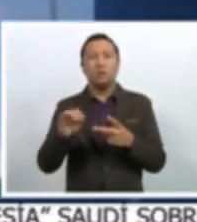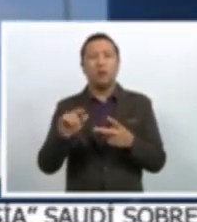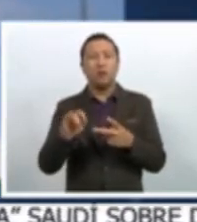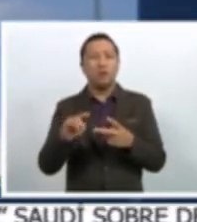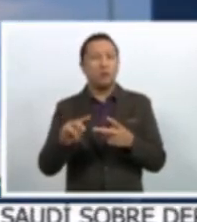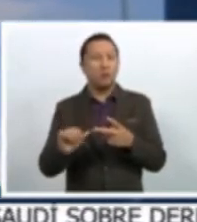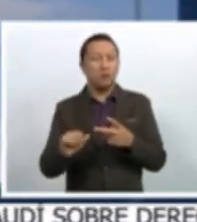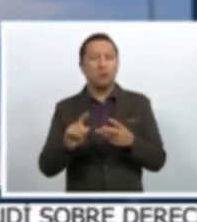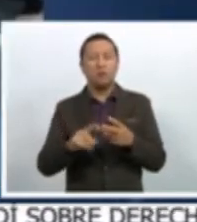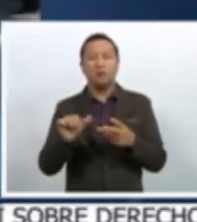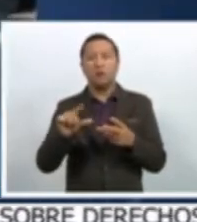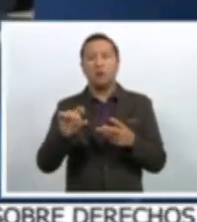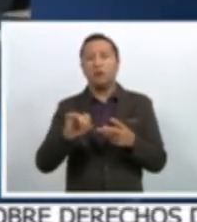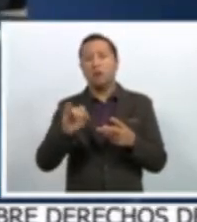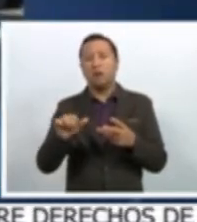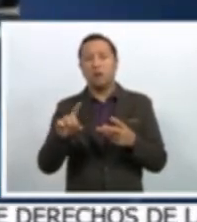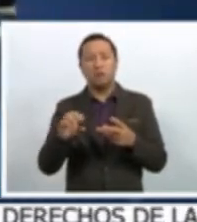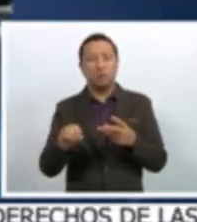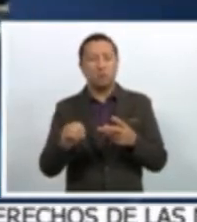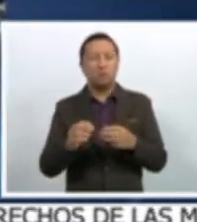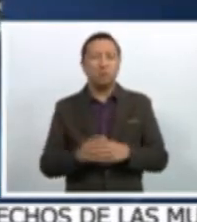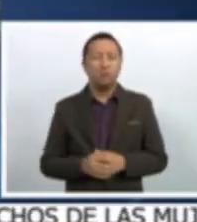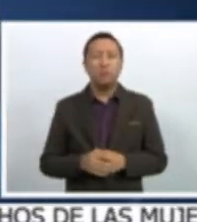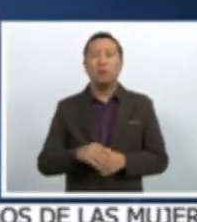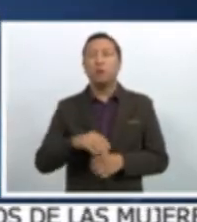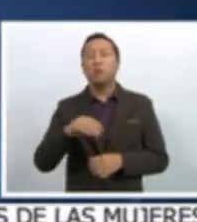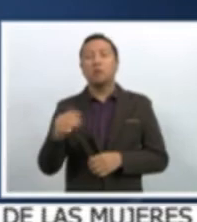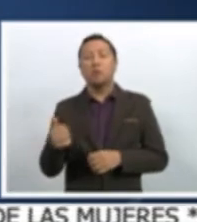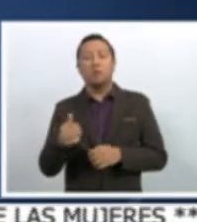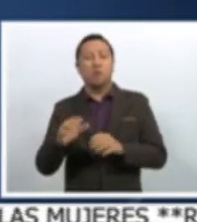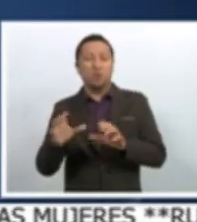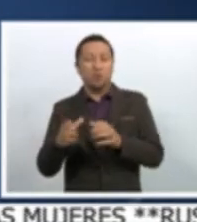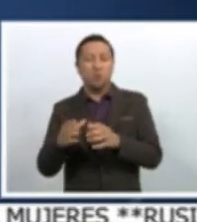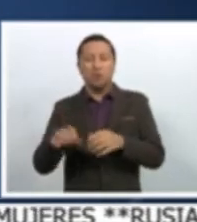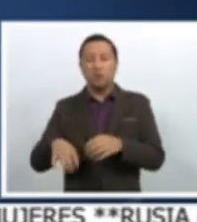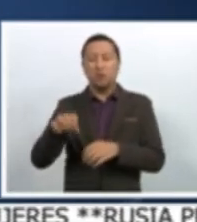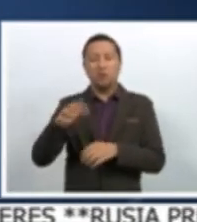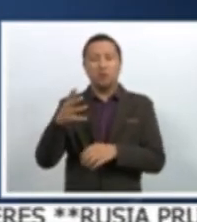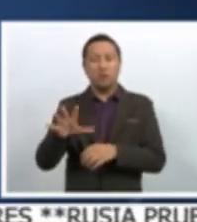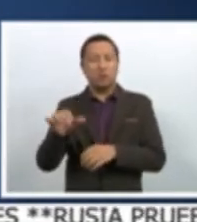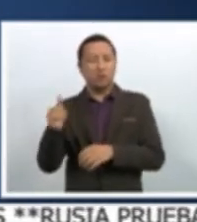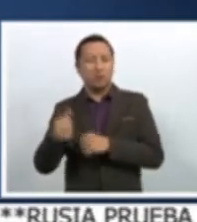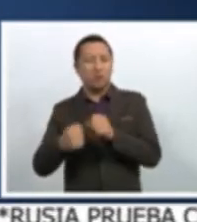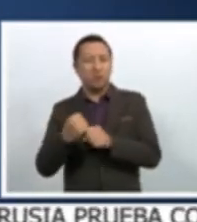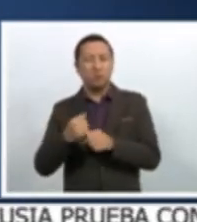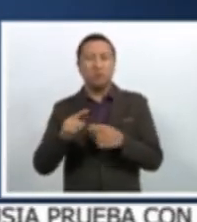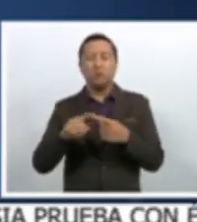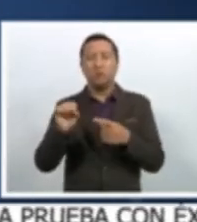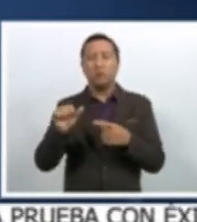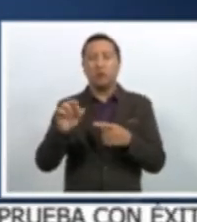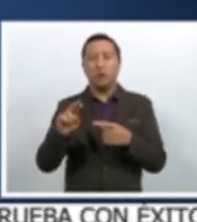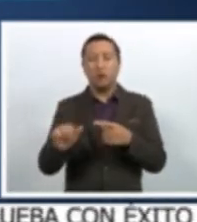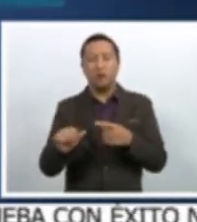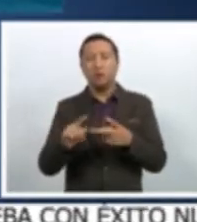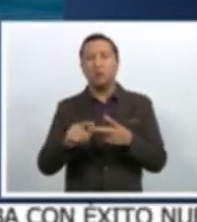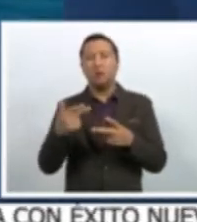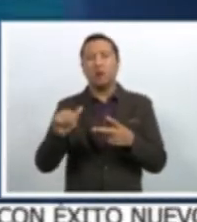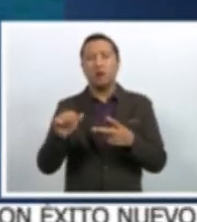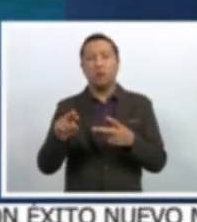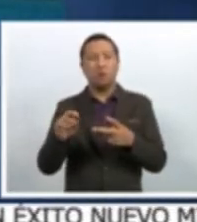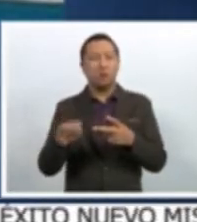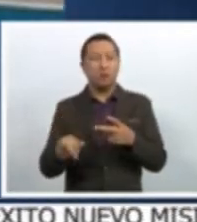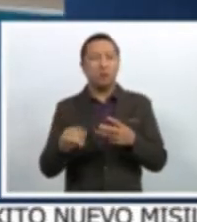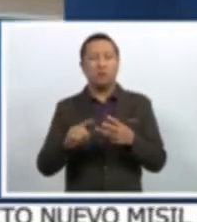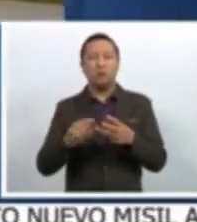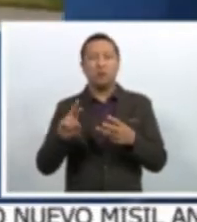y Alejandro Tadeo Solís García. Y en el grupo D, categoría 10, 11 años, participarán Sara Mora Muñoz, Jaro Mi Fuentes,